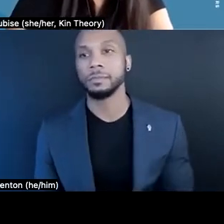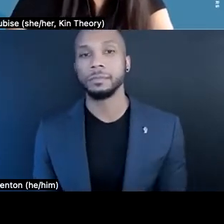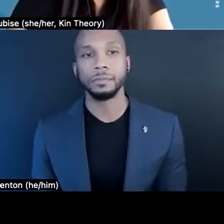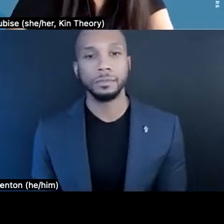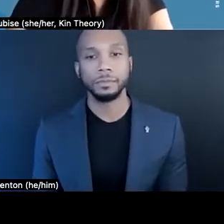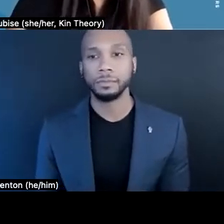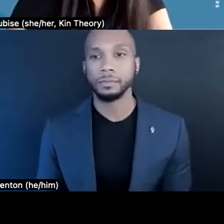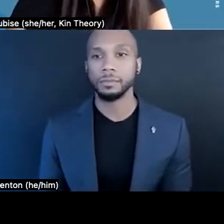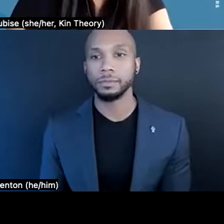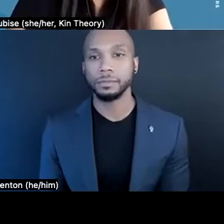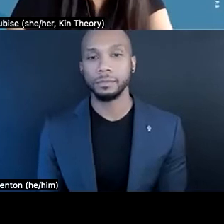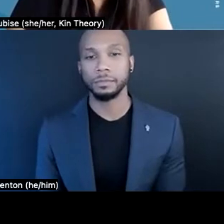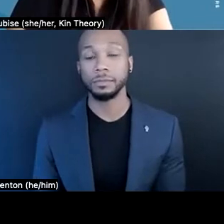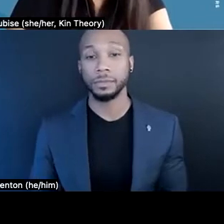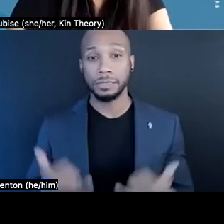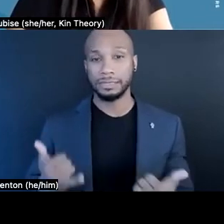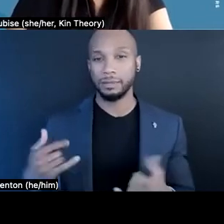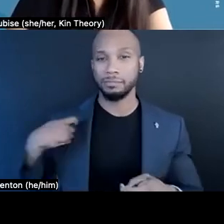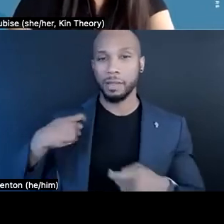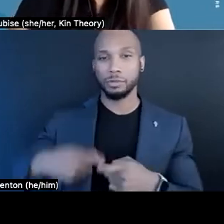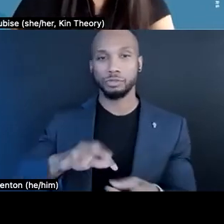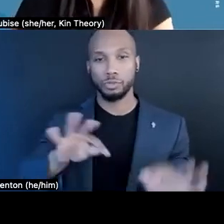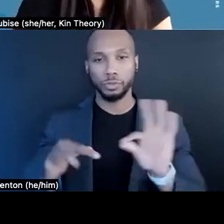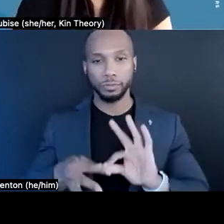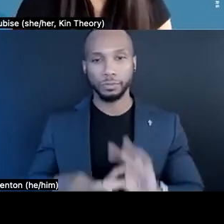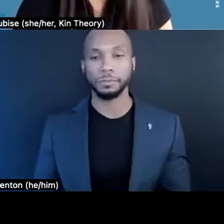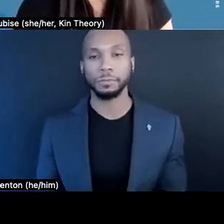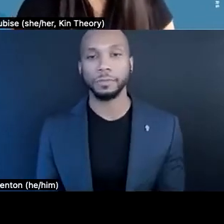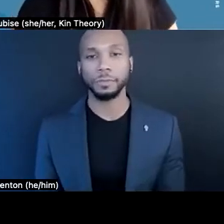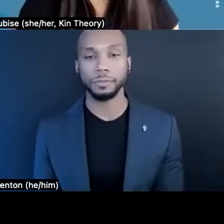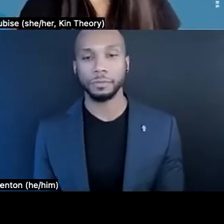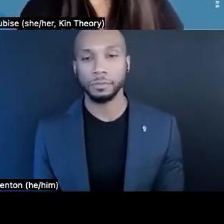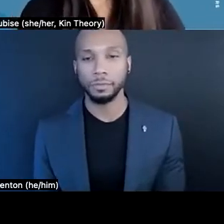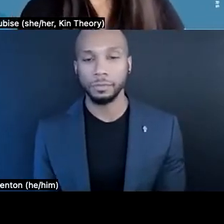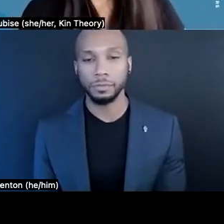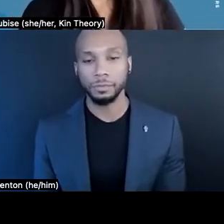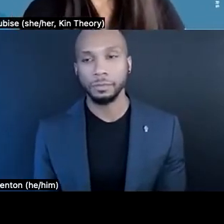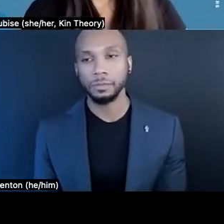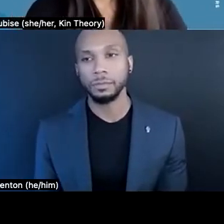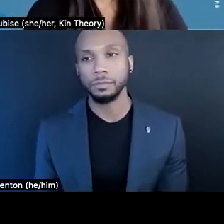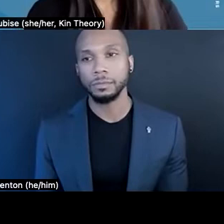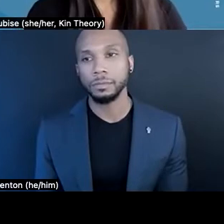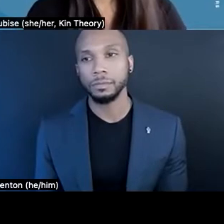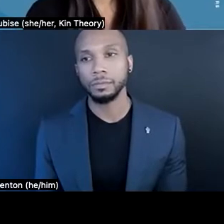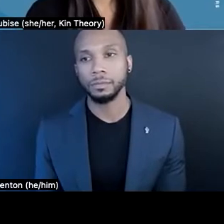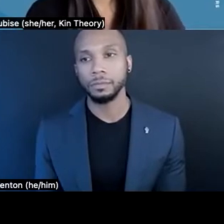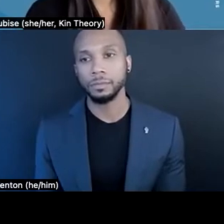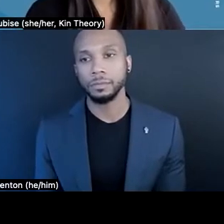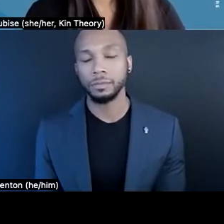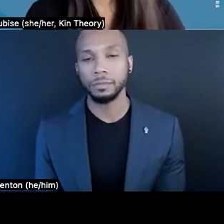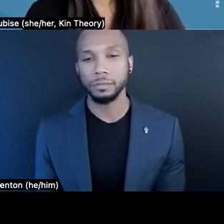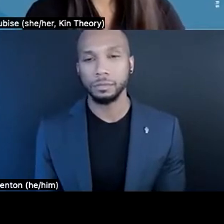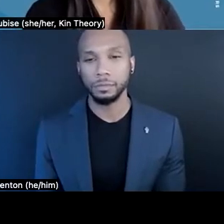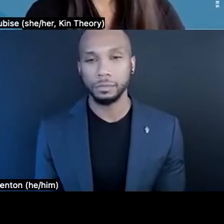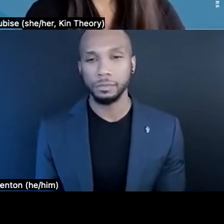Sí, me encantaría. De hecho, comencé en esta industria hace 20 años y en ese